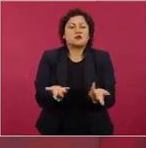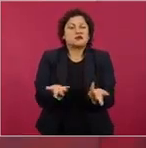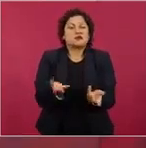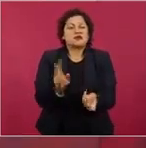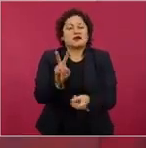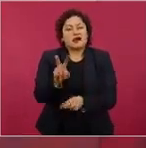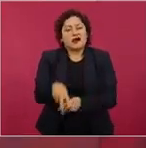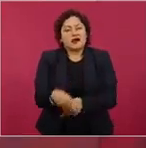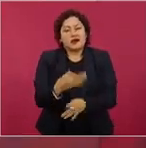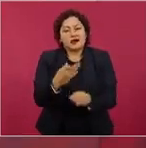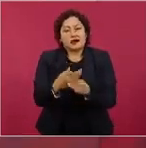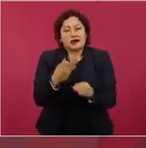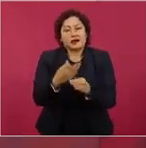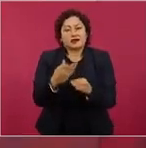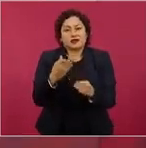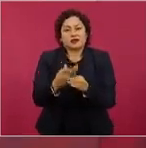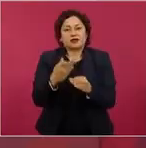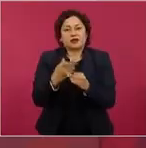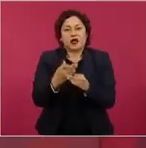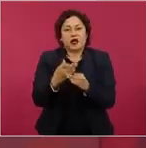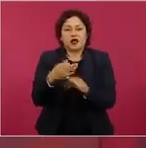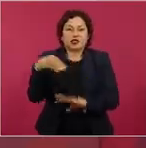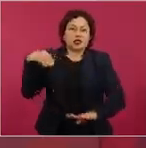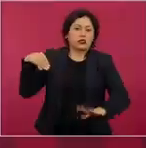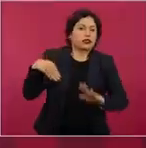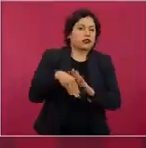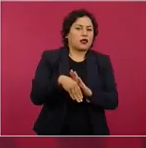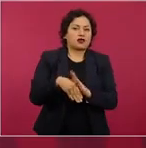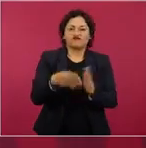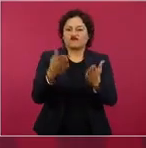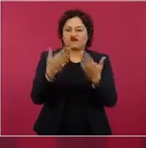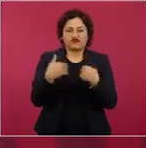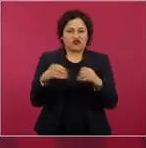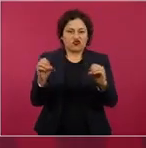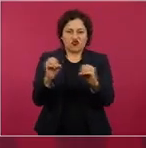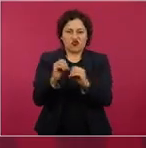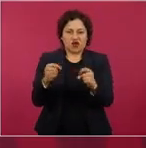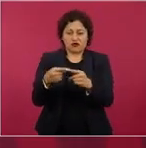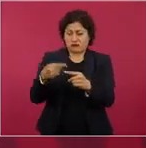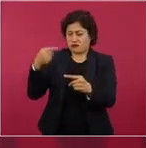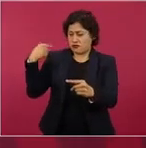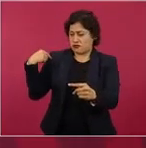prácticamente sin devaluación en todo el sexenio,